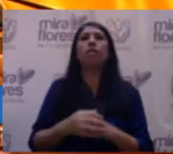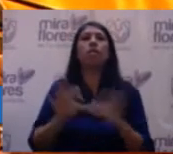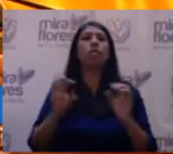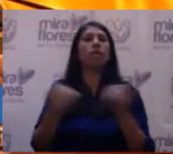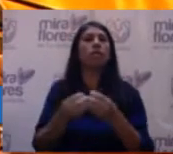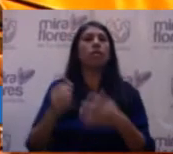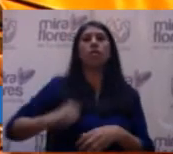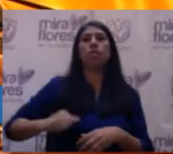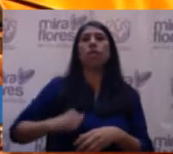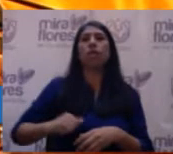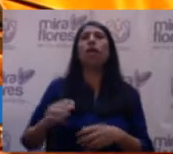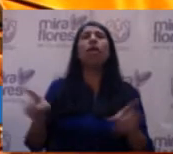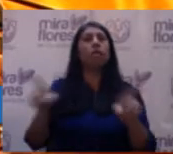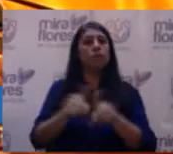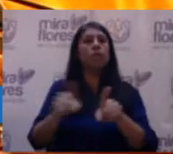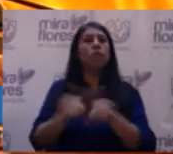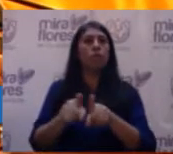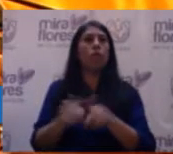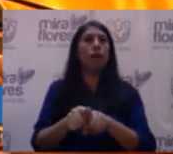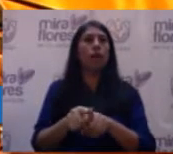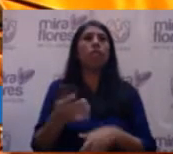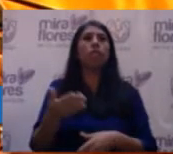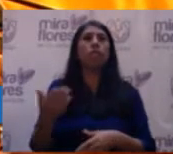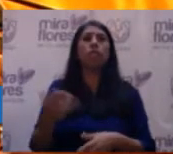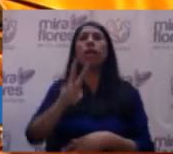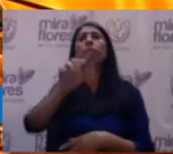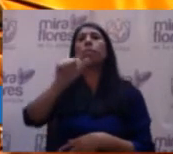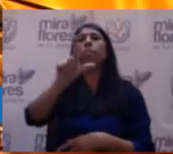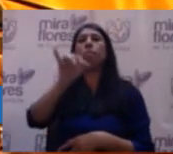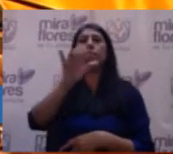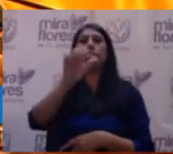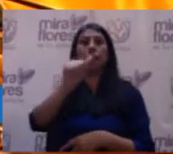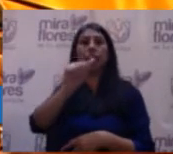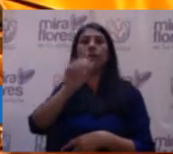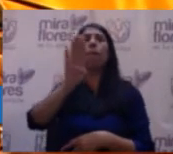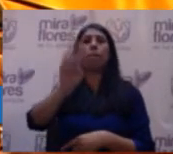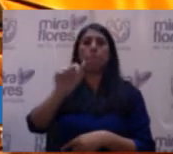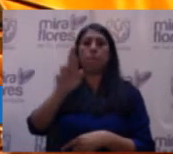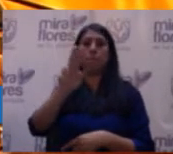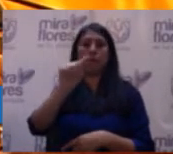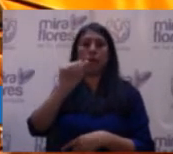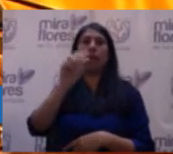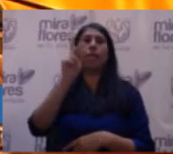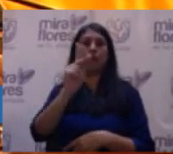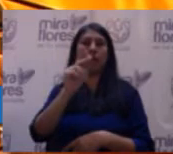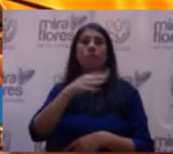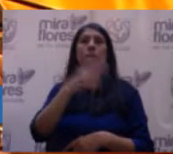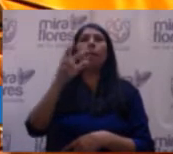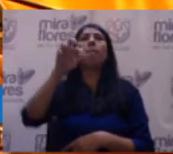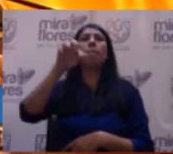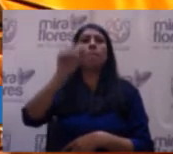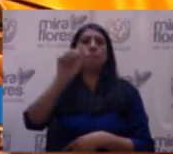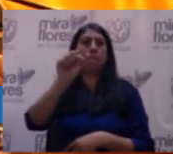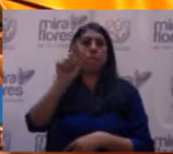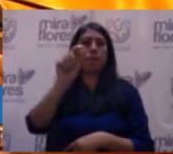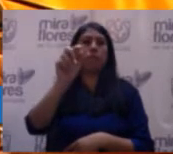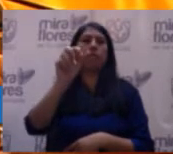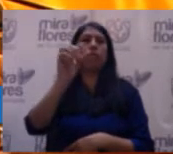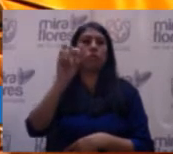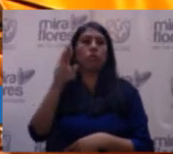Municipalidades, que a la vez convoca a Valia Isabel Barak Pastor para que asuma el cargo de regidora del Consejo Distrital